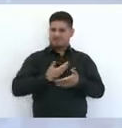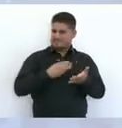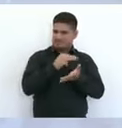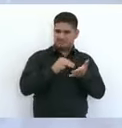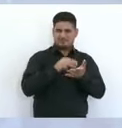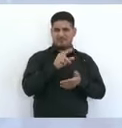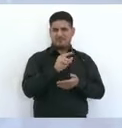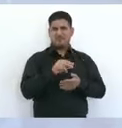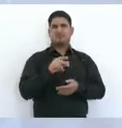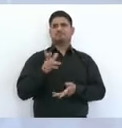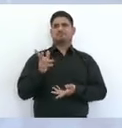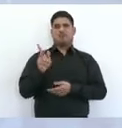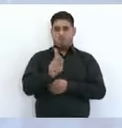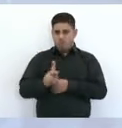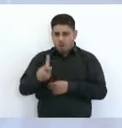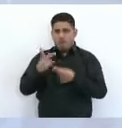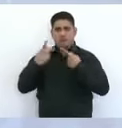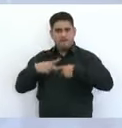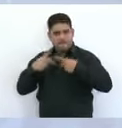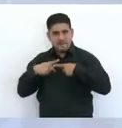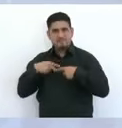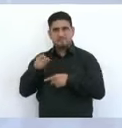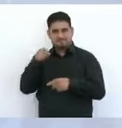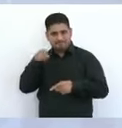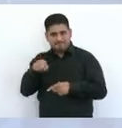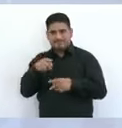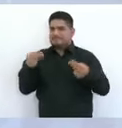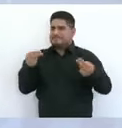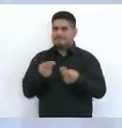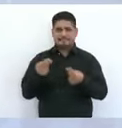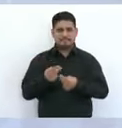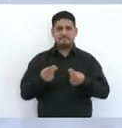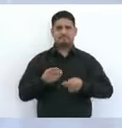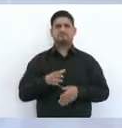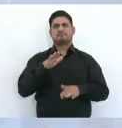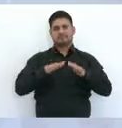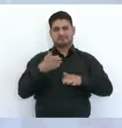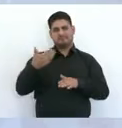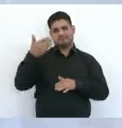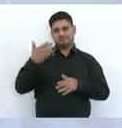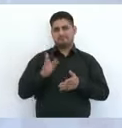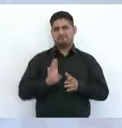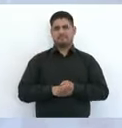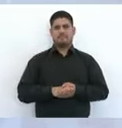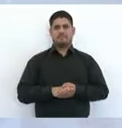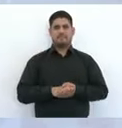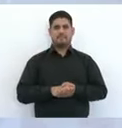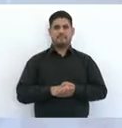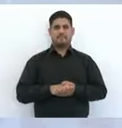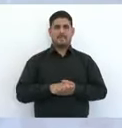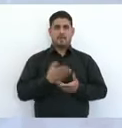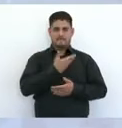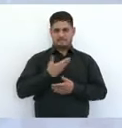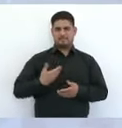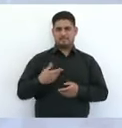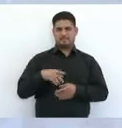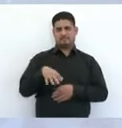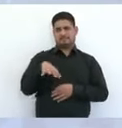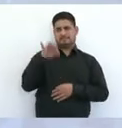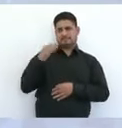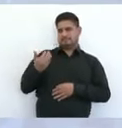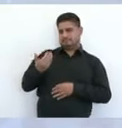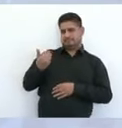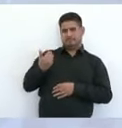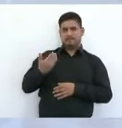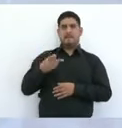poblaciones, porque en algunos casos los presidentes municipales pues, son de reciente elección, pero los problemas